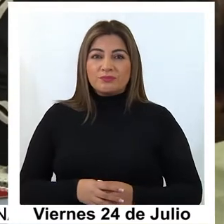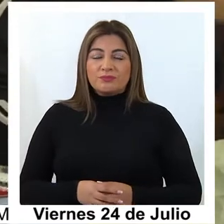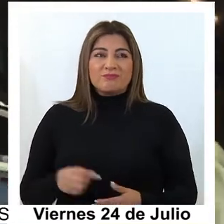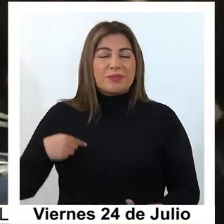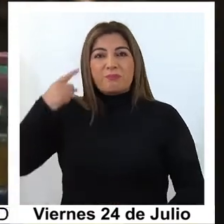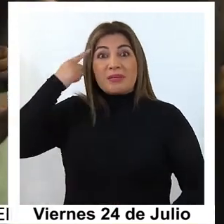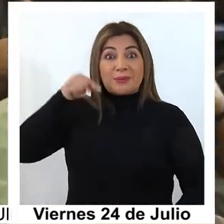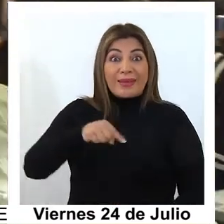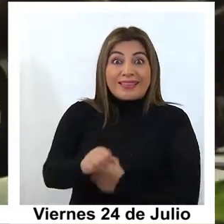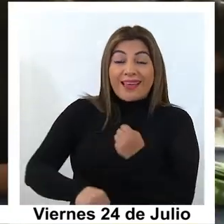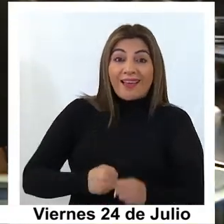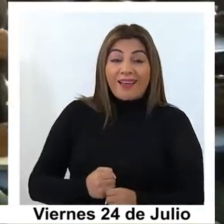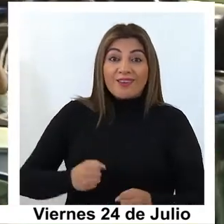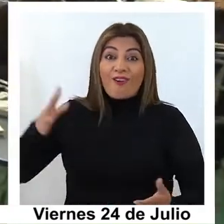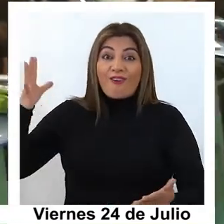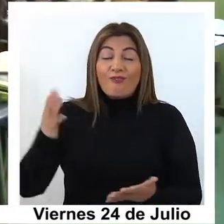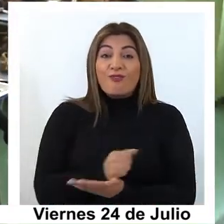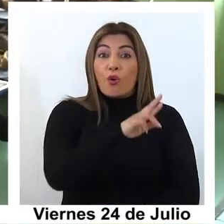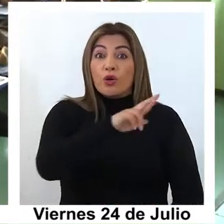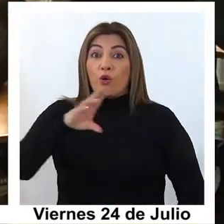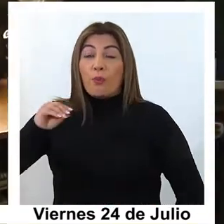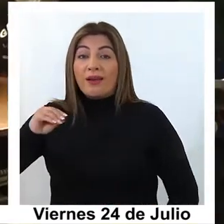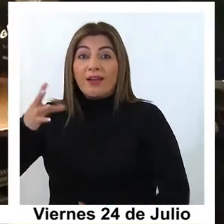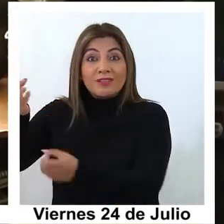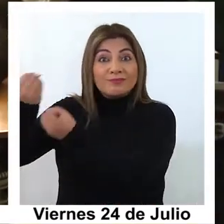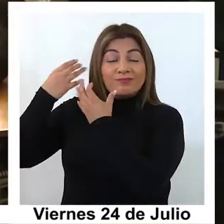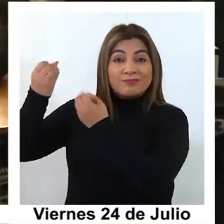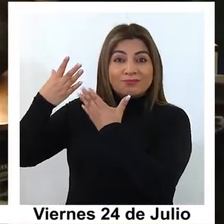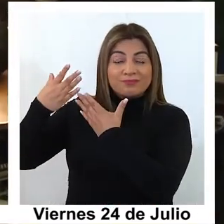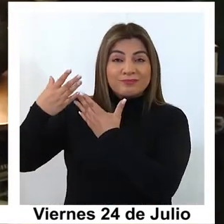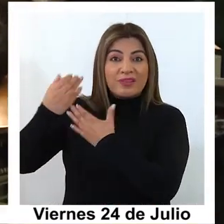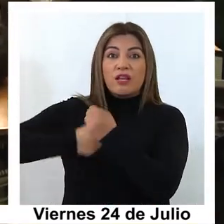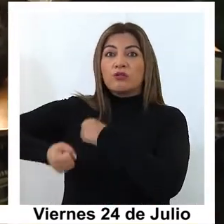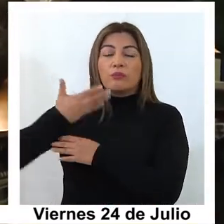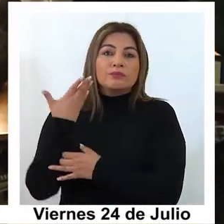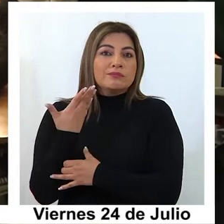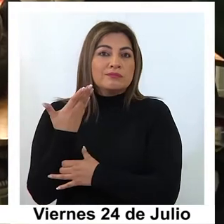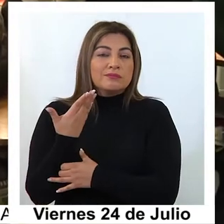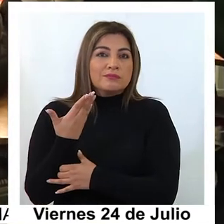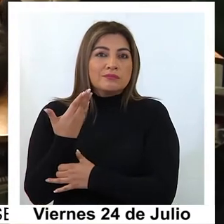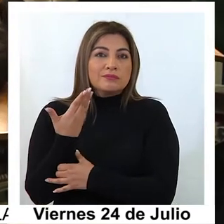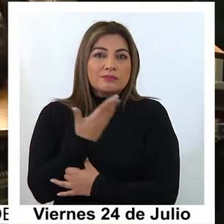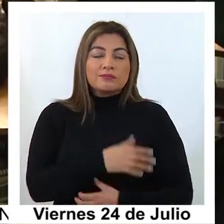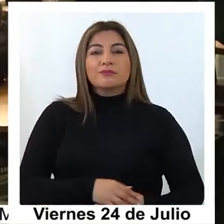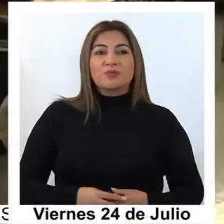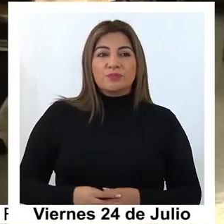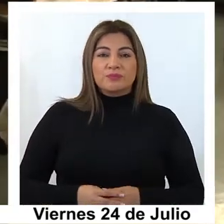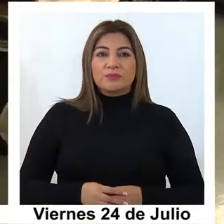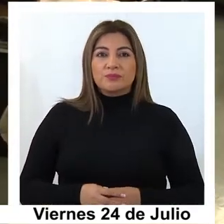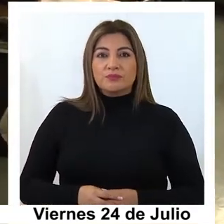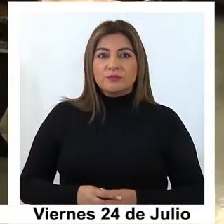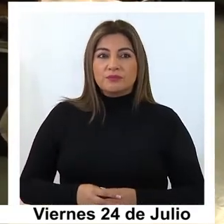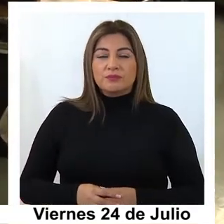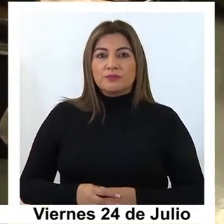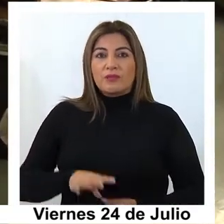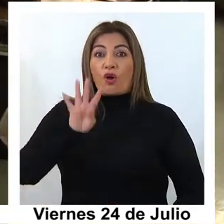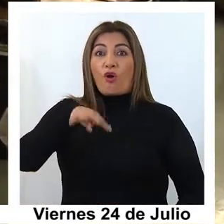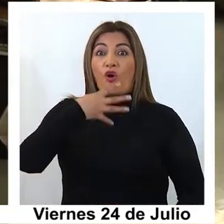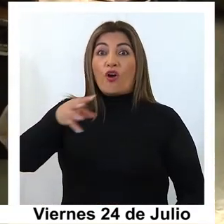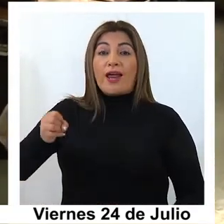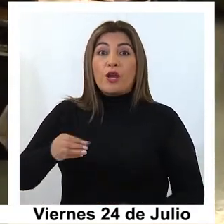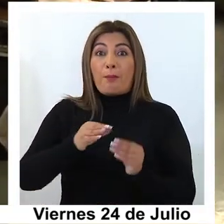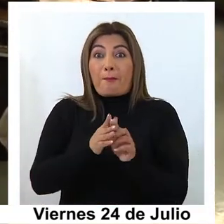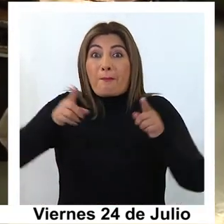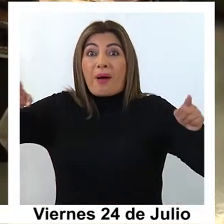Pensamos que este año podíamos recuperar la materia del año pasado haciendo quizás horas extras de